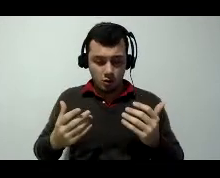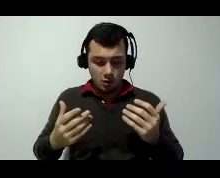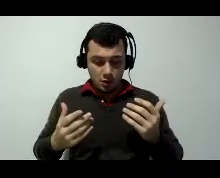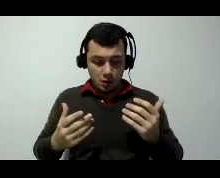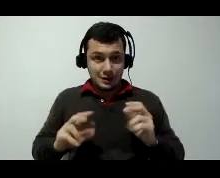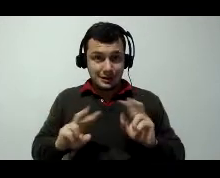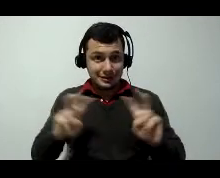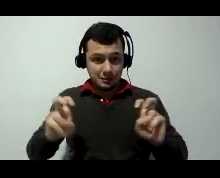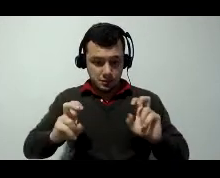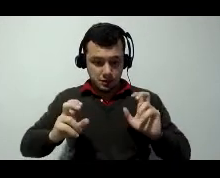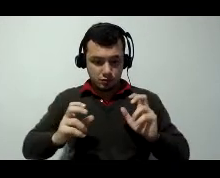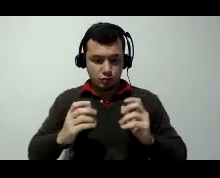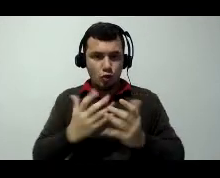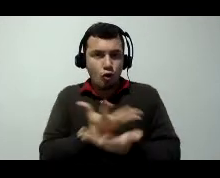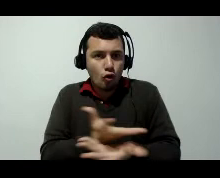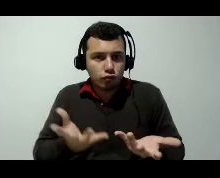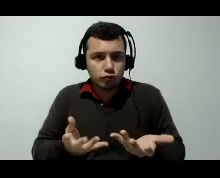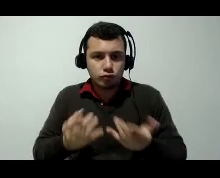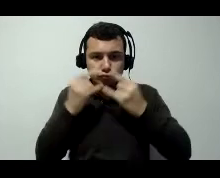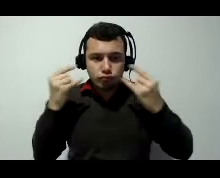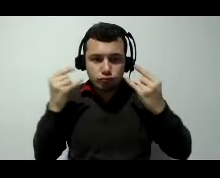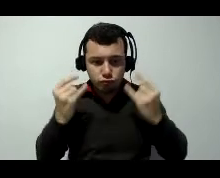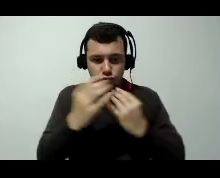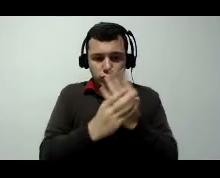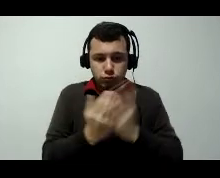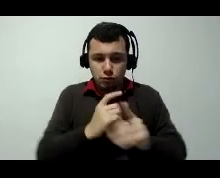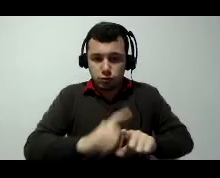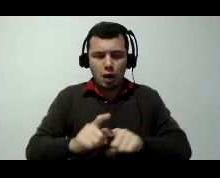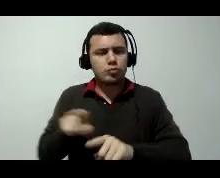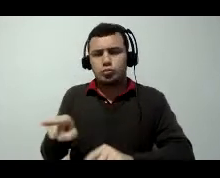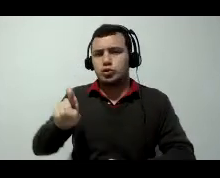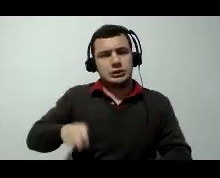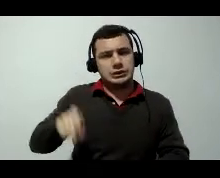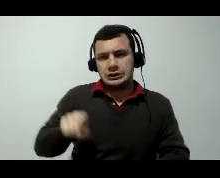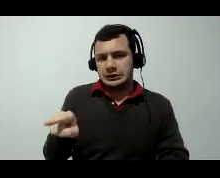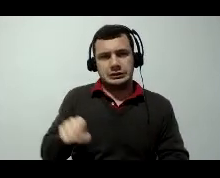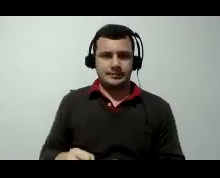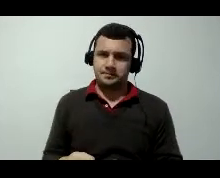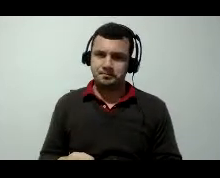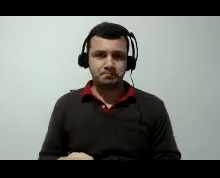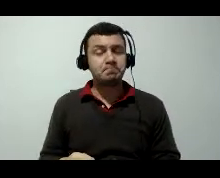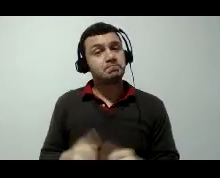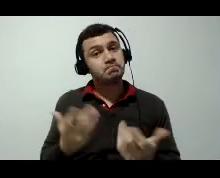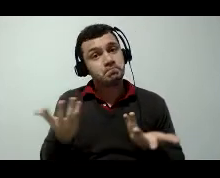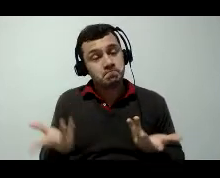protección personal, ¿cierto? Para el personal de laboratorio que se encuentre